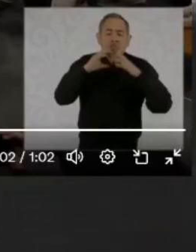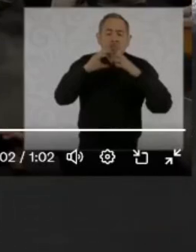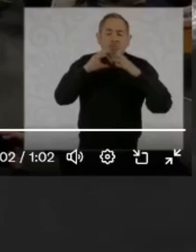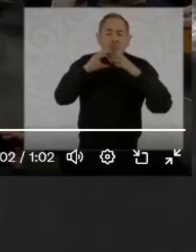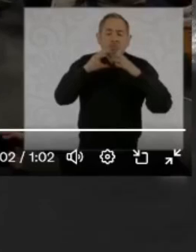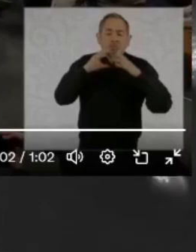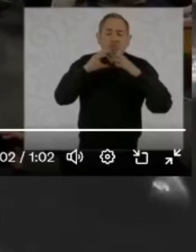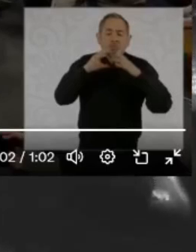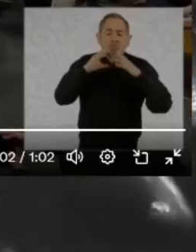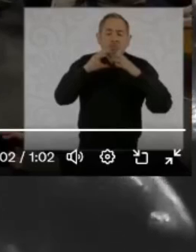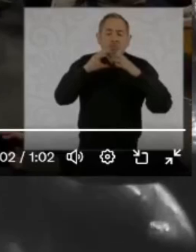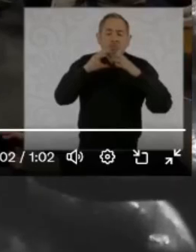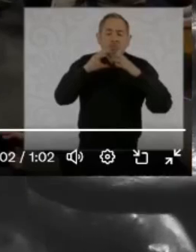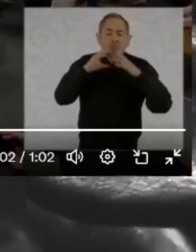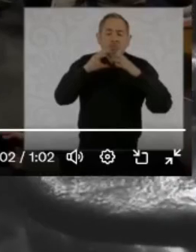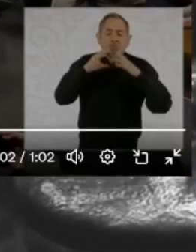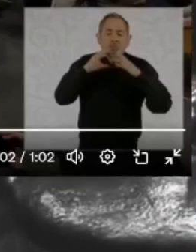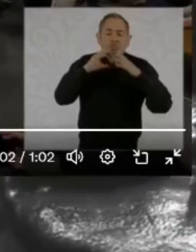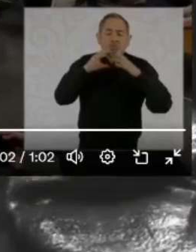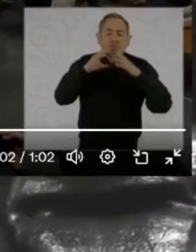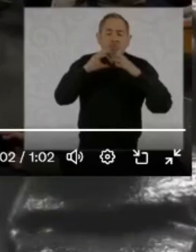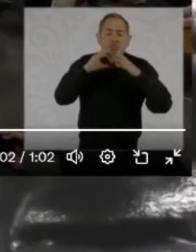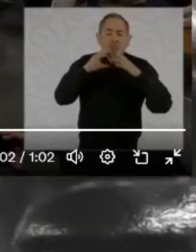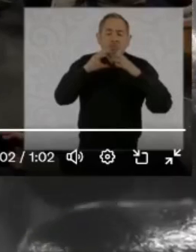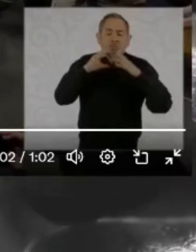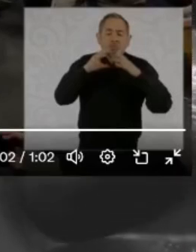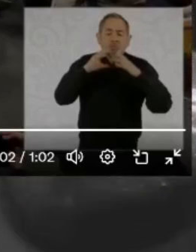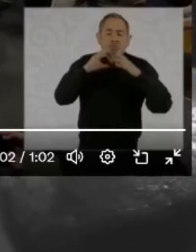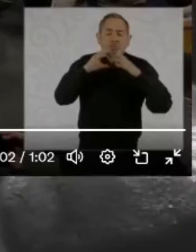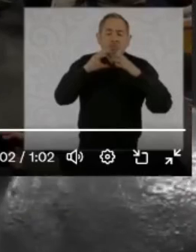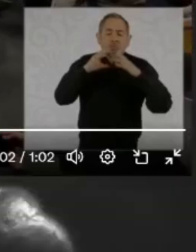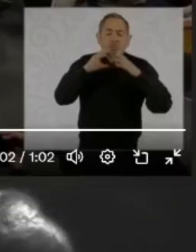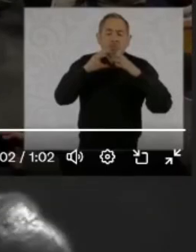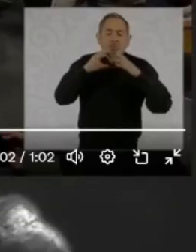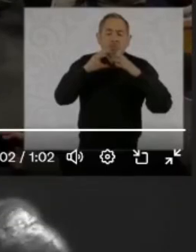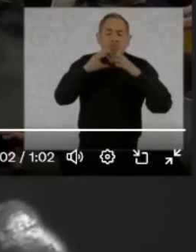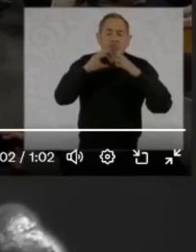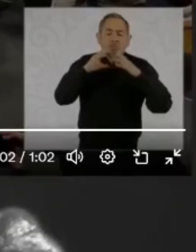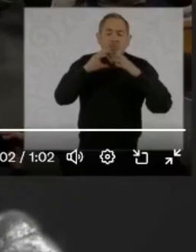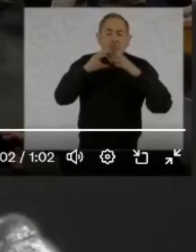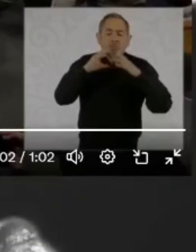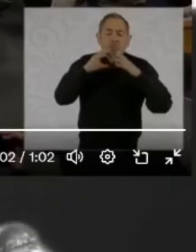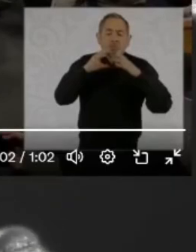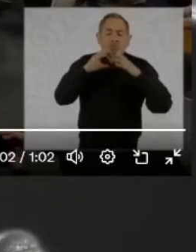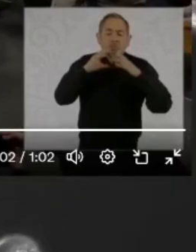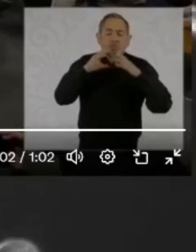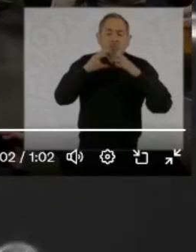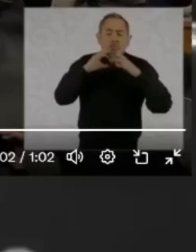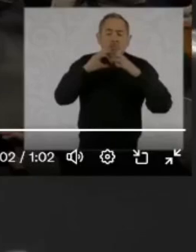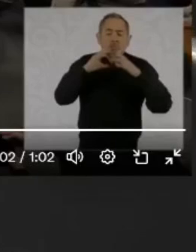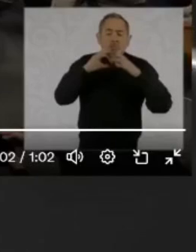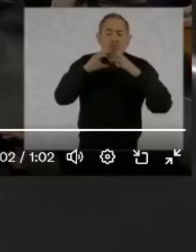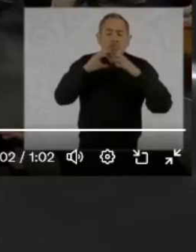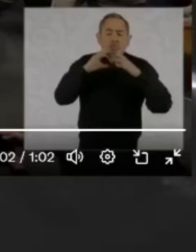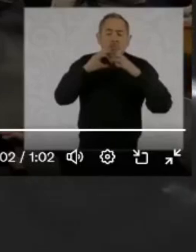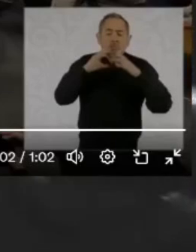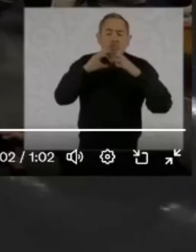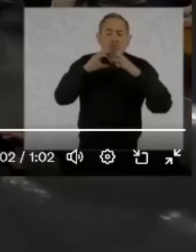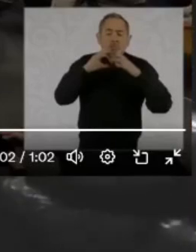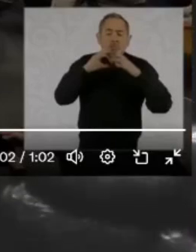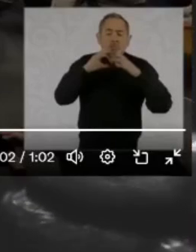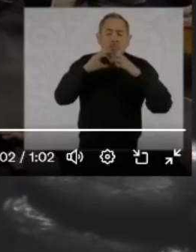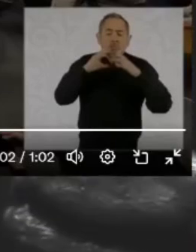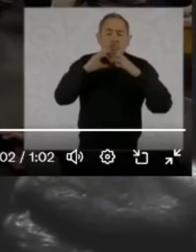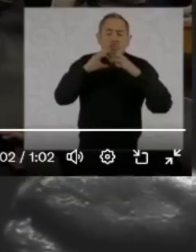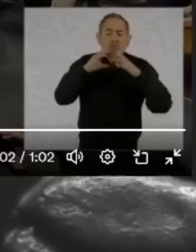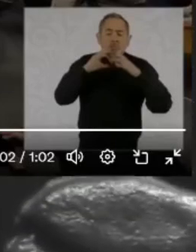son esas haciendas que tienen ellos, muy grandes, muy bonitas, se rentan. Y eso por allá en el sur, para quien no lo